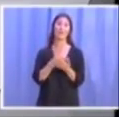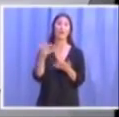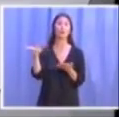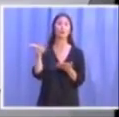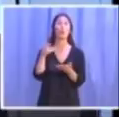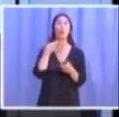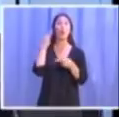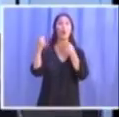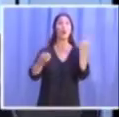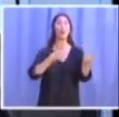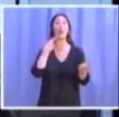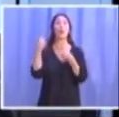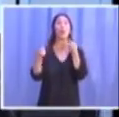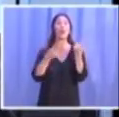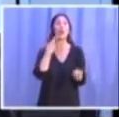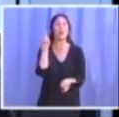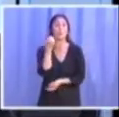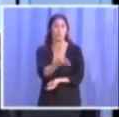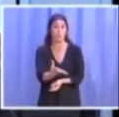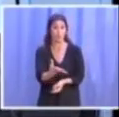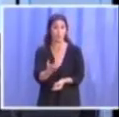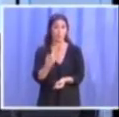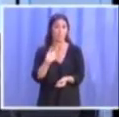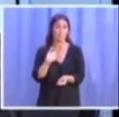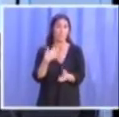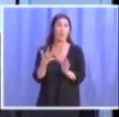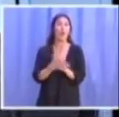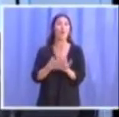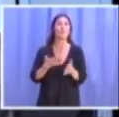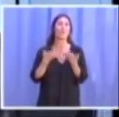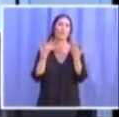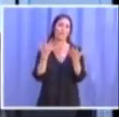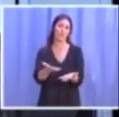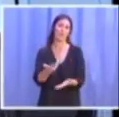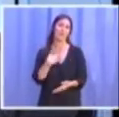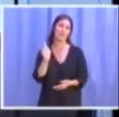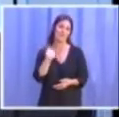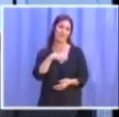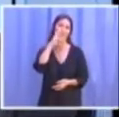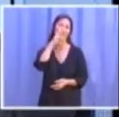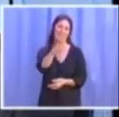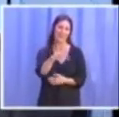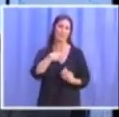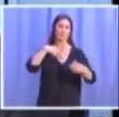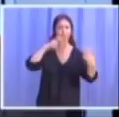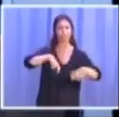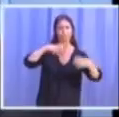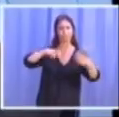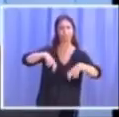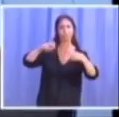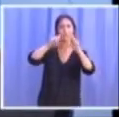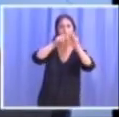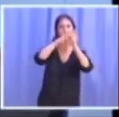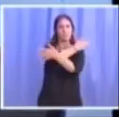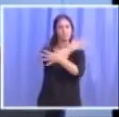palabrería está muy bien, pero nosotros hablamos de certeza. Y llevo 3 años sentándome con multinacionales para